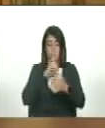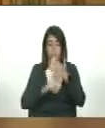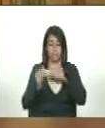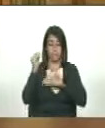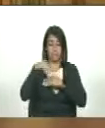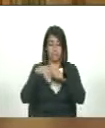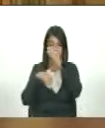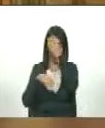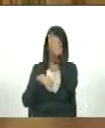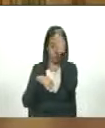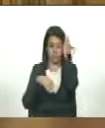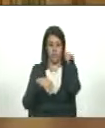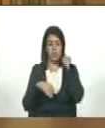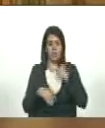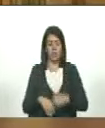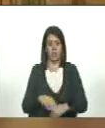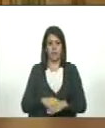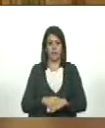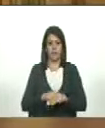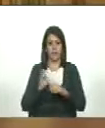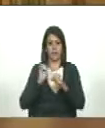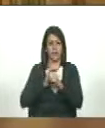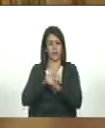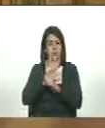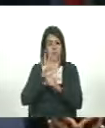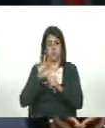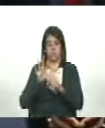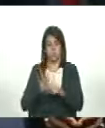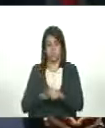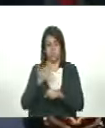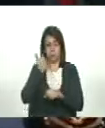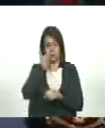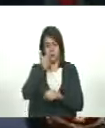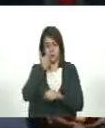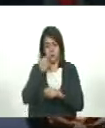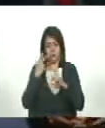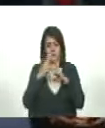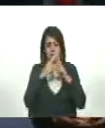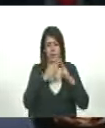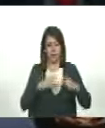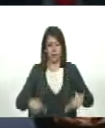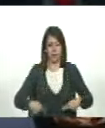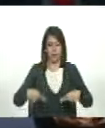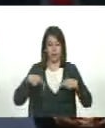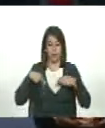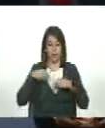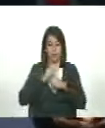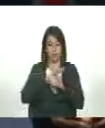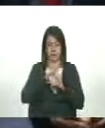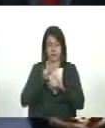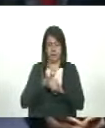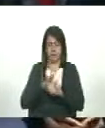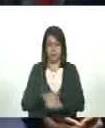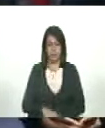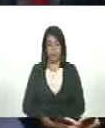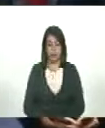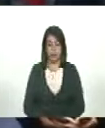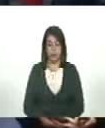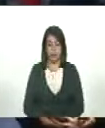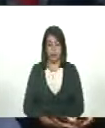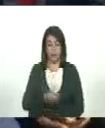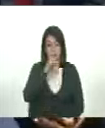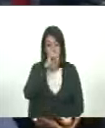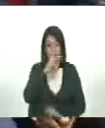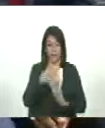sumó además una de las pandemias más terribles que ha conocido la humanidad por el COVID-19.